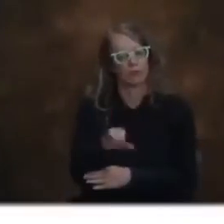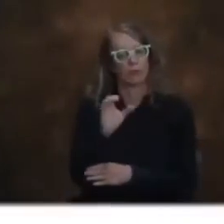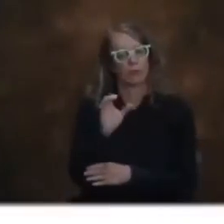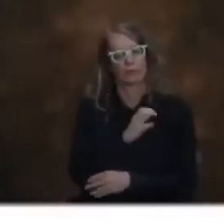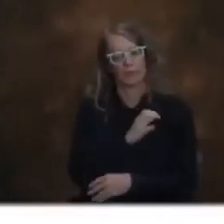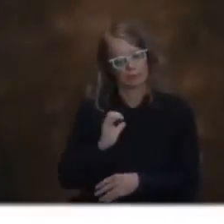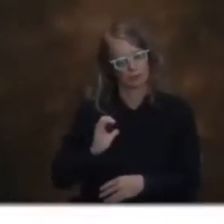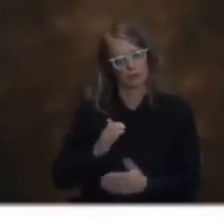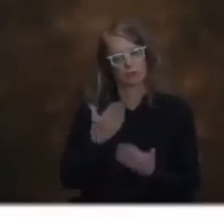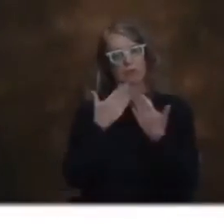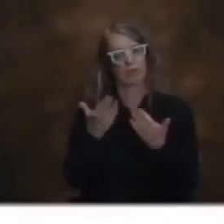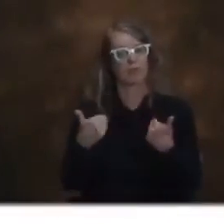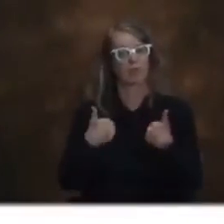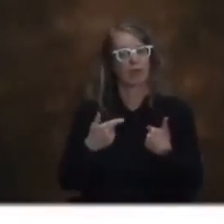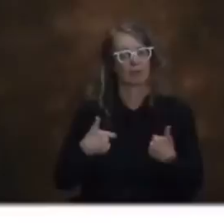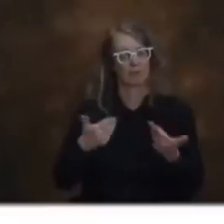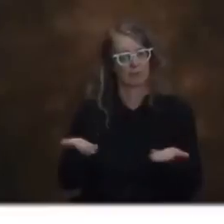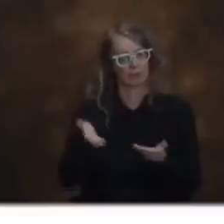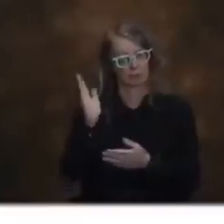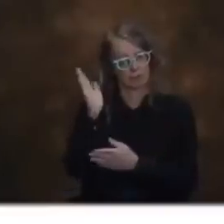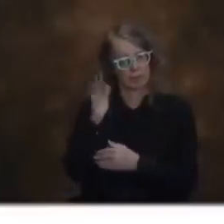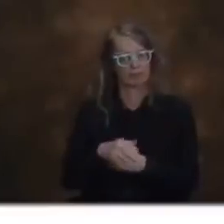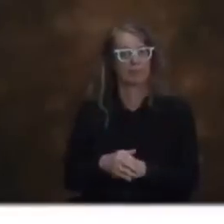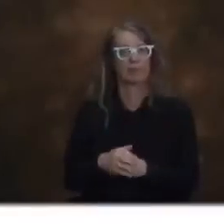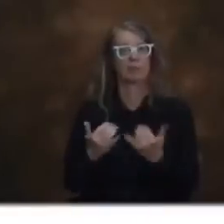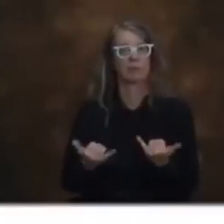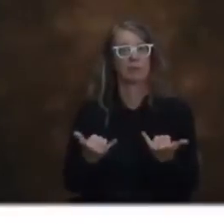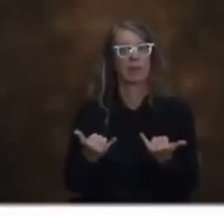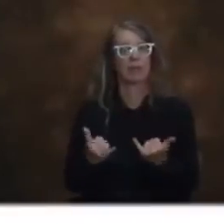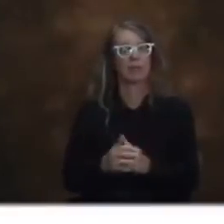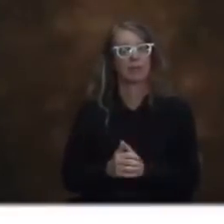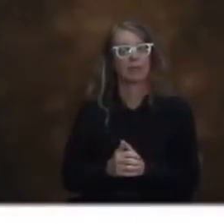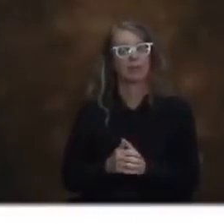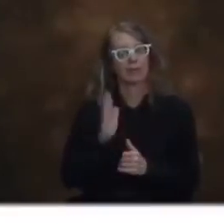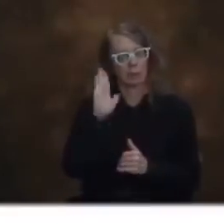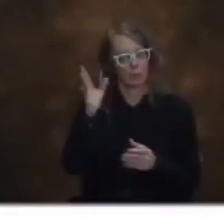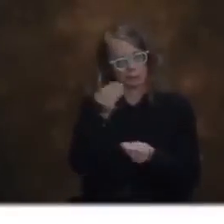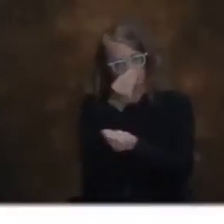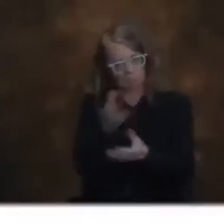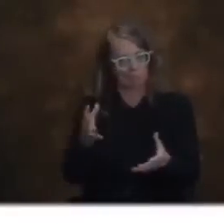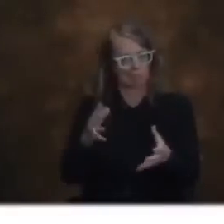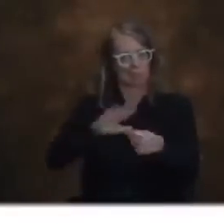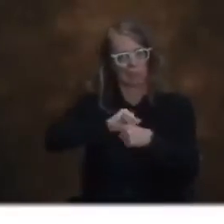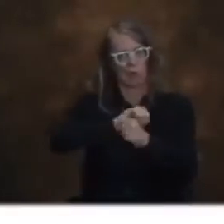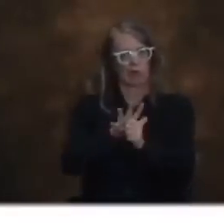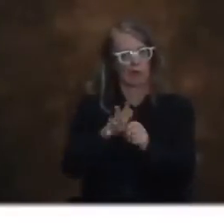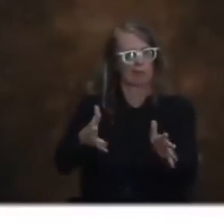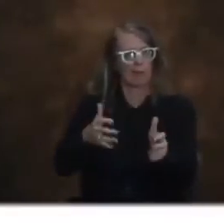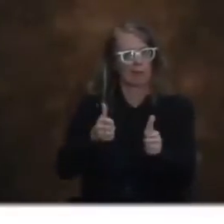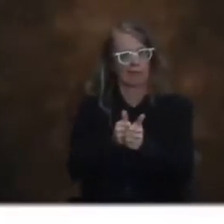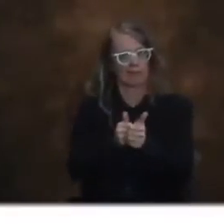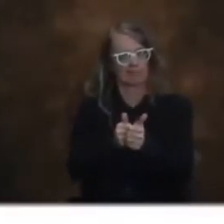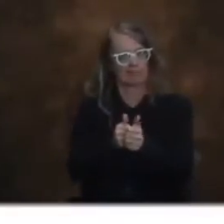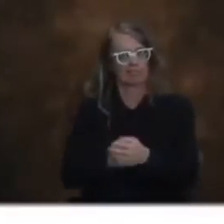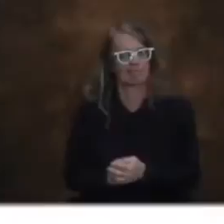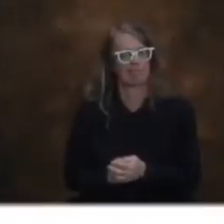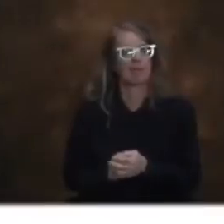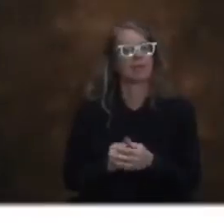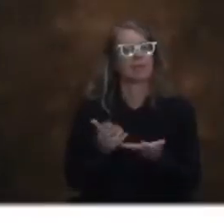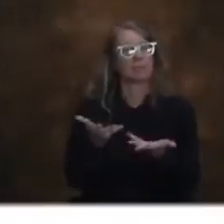con esta los comisionados gracias por la invitación hoy vamos a hacer nuestra actualización sobre kobe